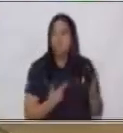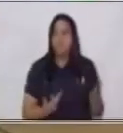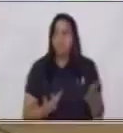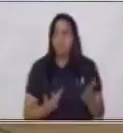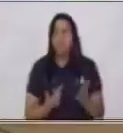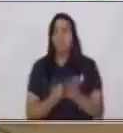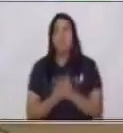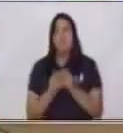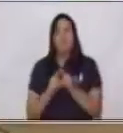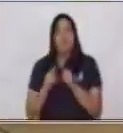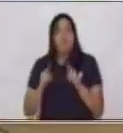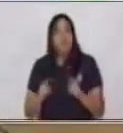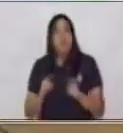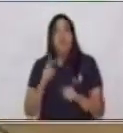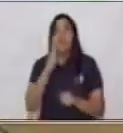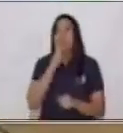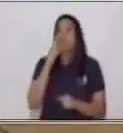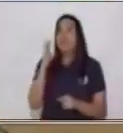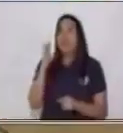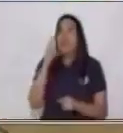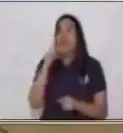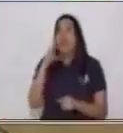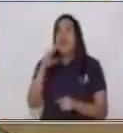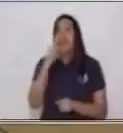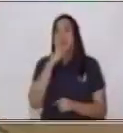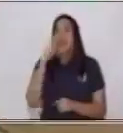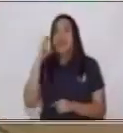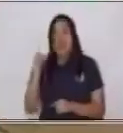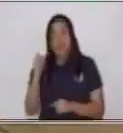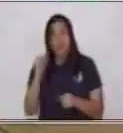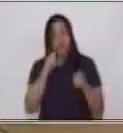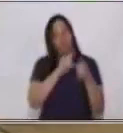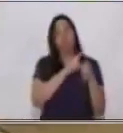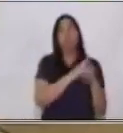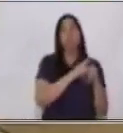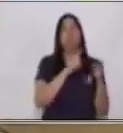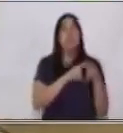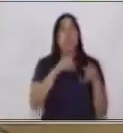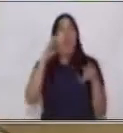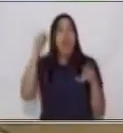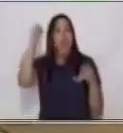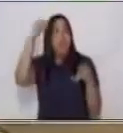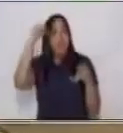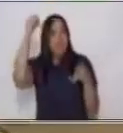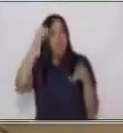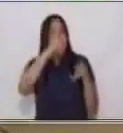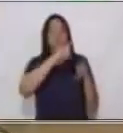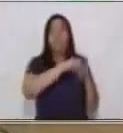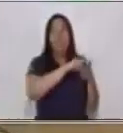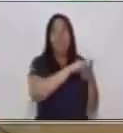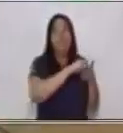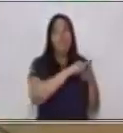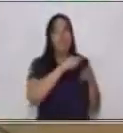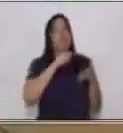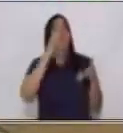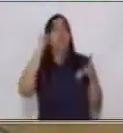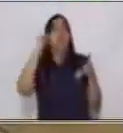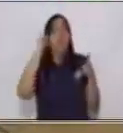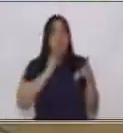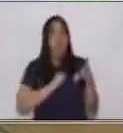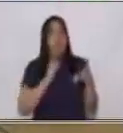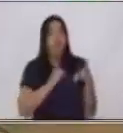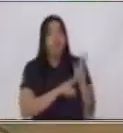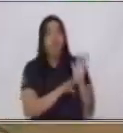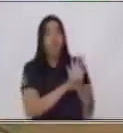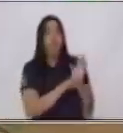La diferencia entre el hecho y la opinión es el punto de vista. Uno es objetivo y el otro es subjetivo. Uno